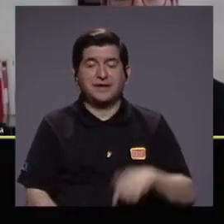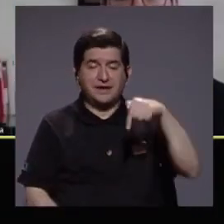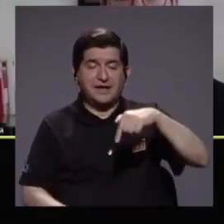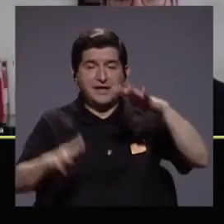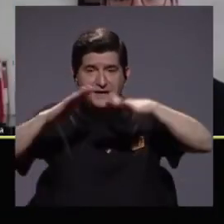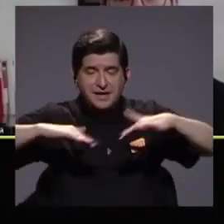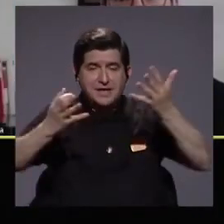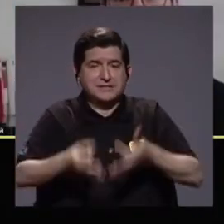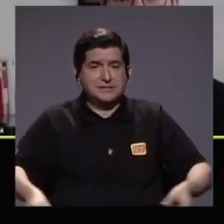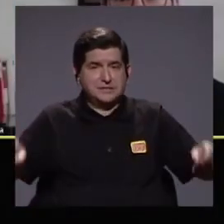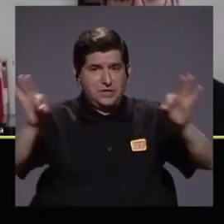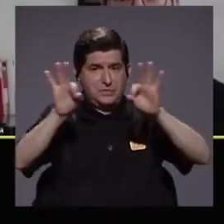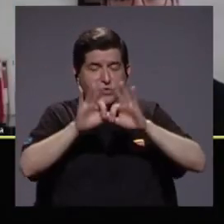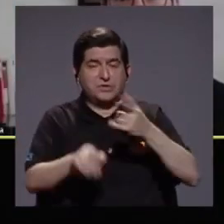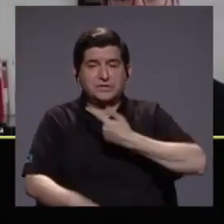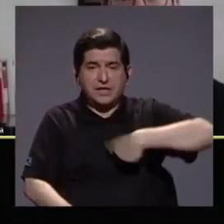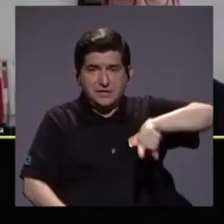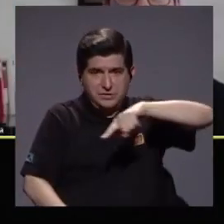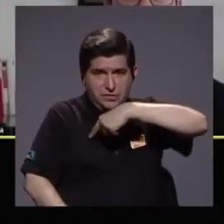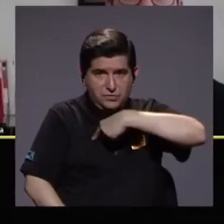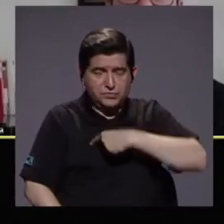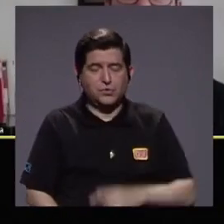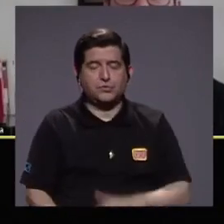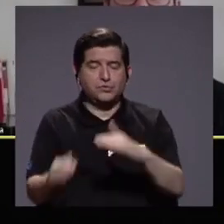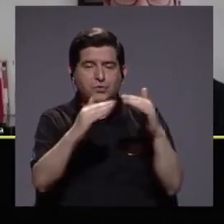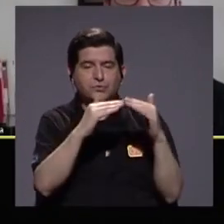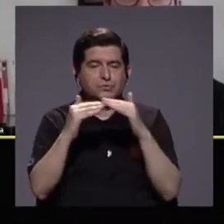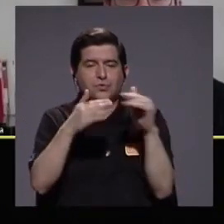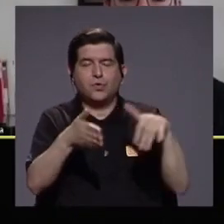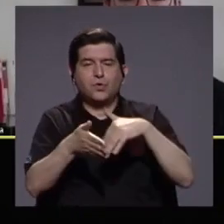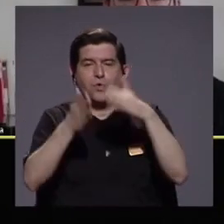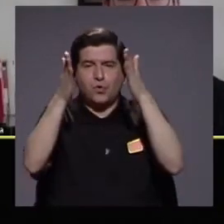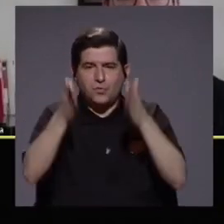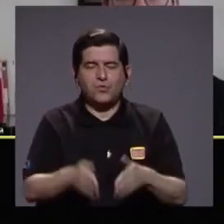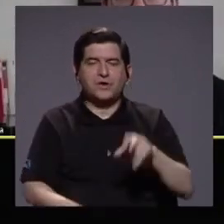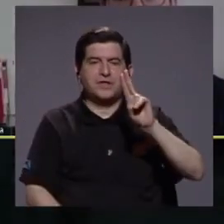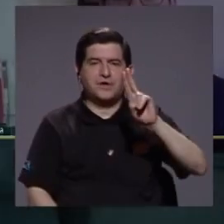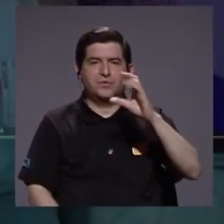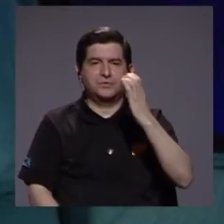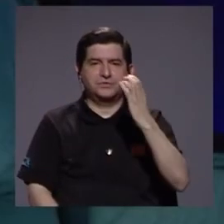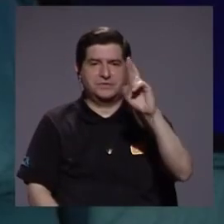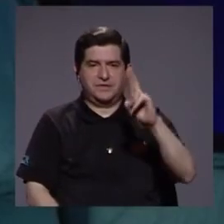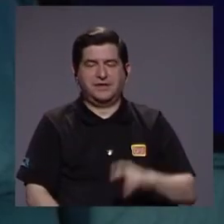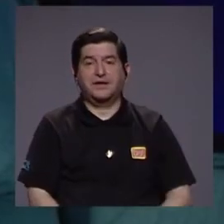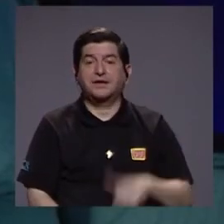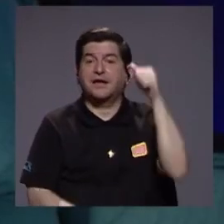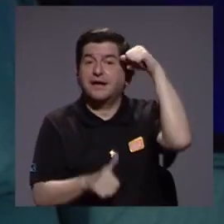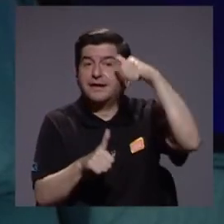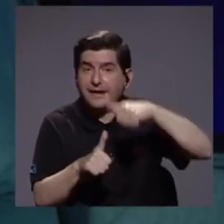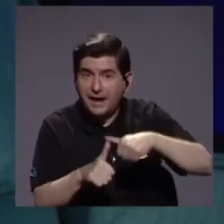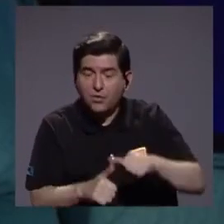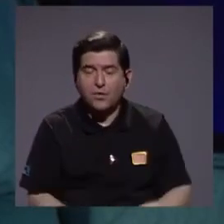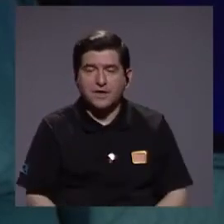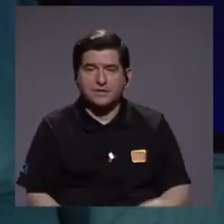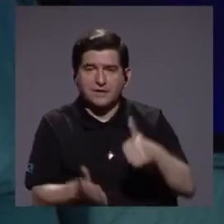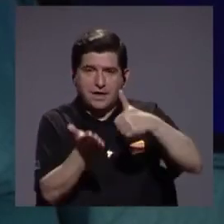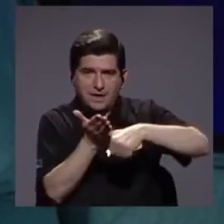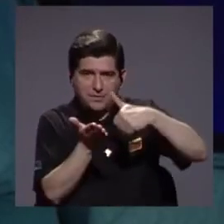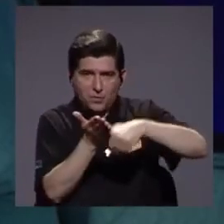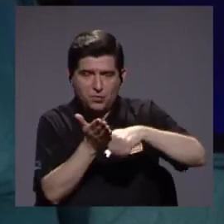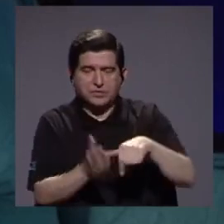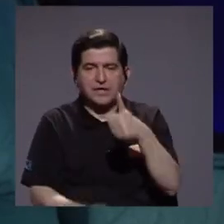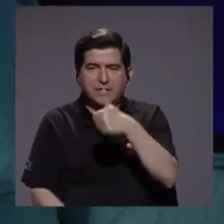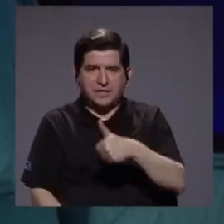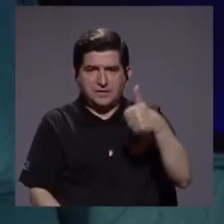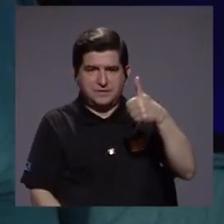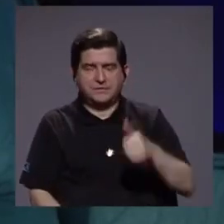pertinencia e importancia para nosotros y nosotras como comunidad estudiantil de la Universidad de Costa Rica. Recordarles que las elecciones a la